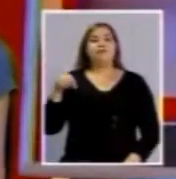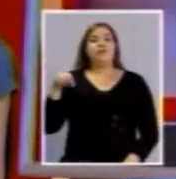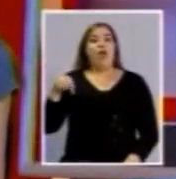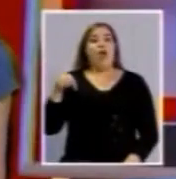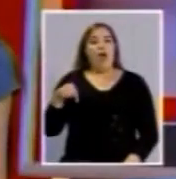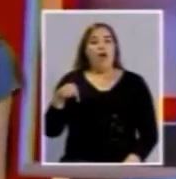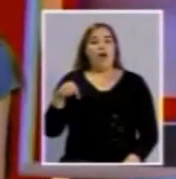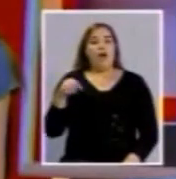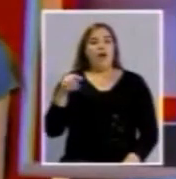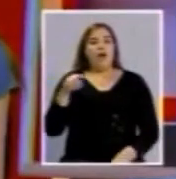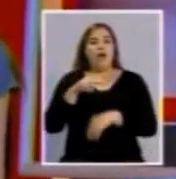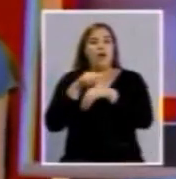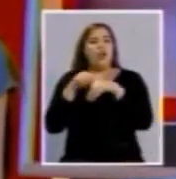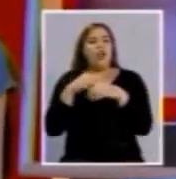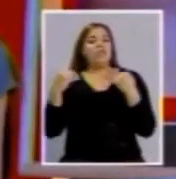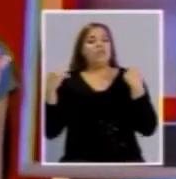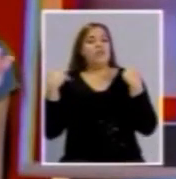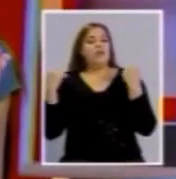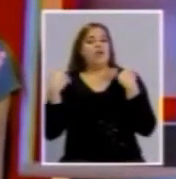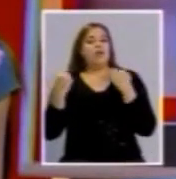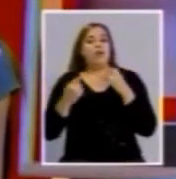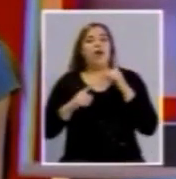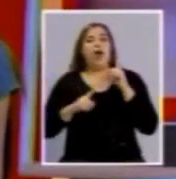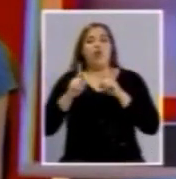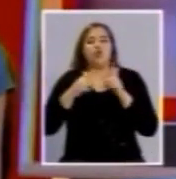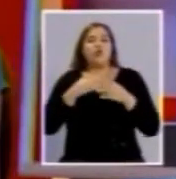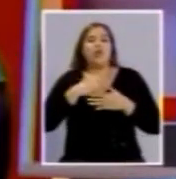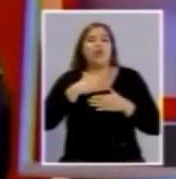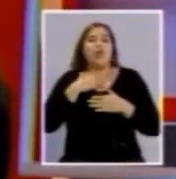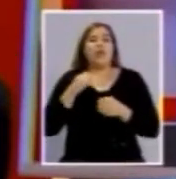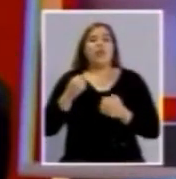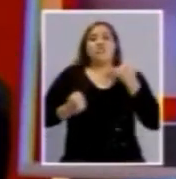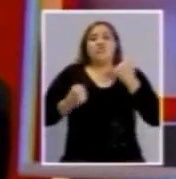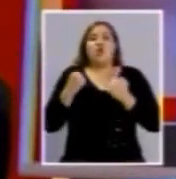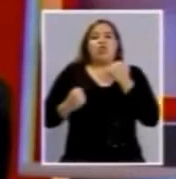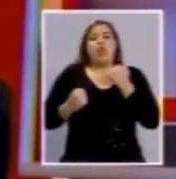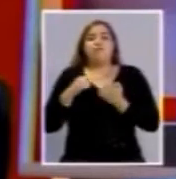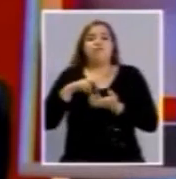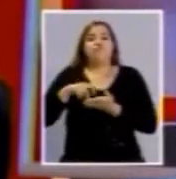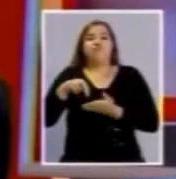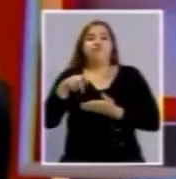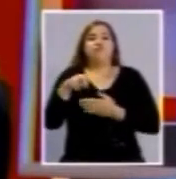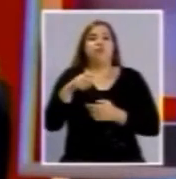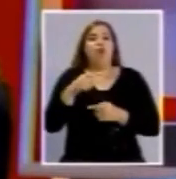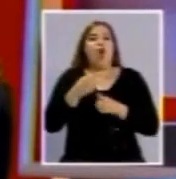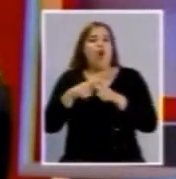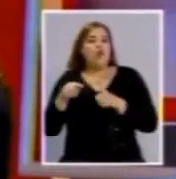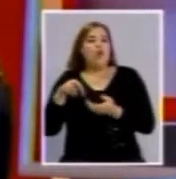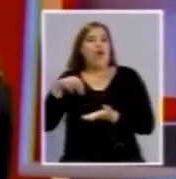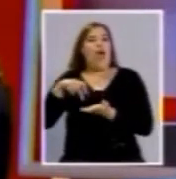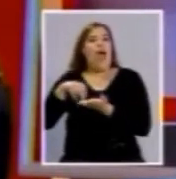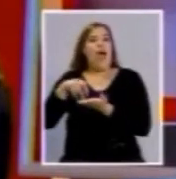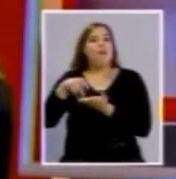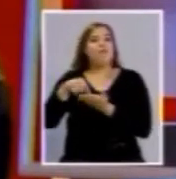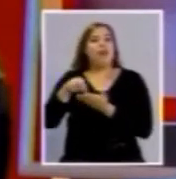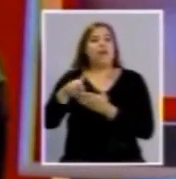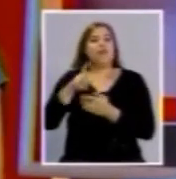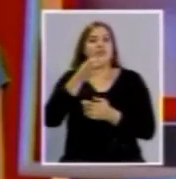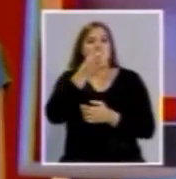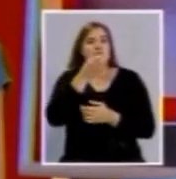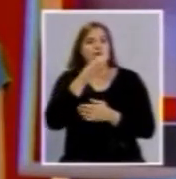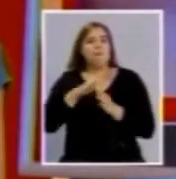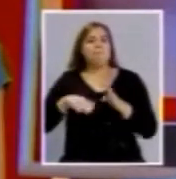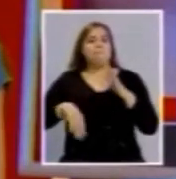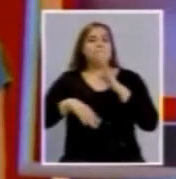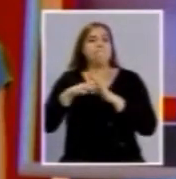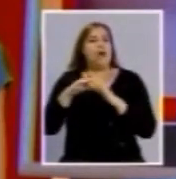de practicar deporte, muchos prefieren trotar, pero otros optan por caminar porque estiman que es un ejercicio más completo, especialmente los